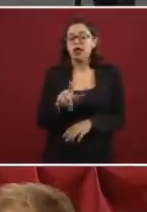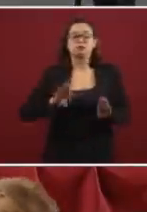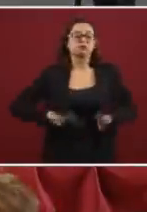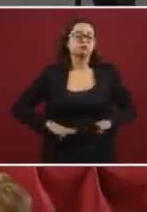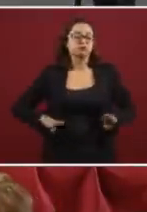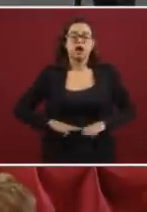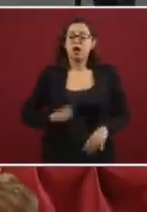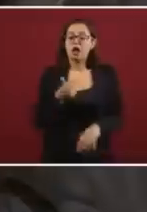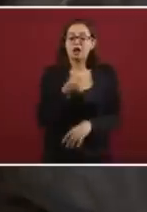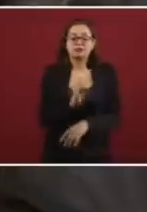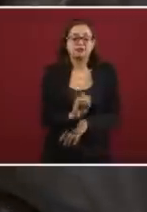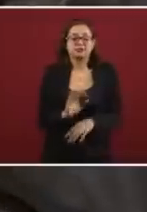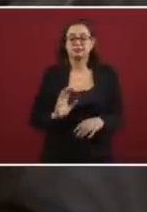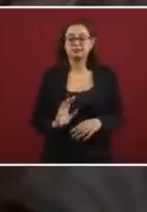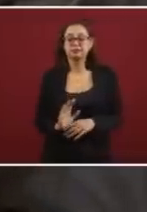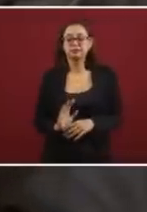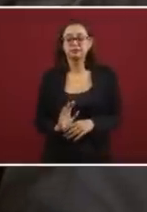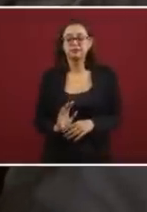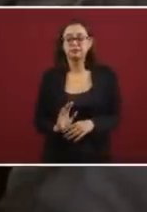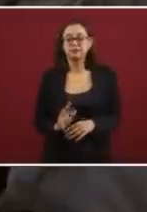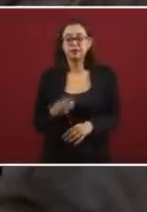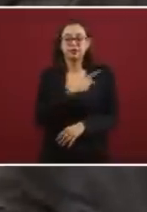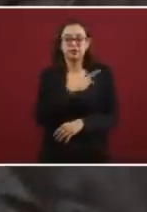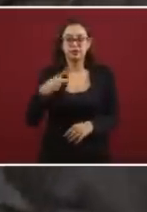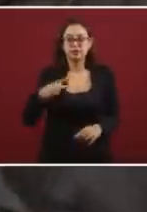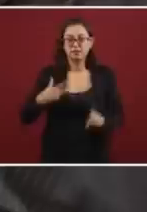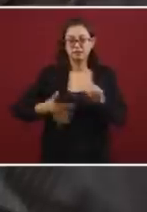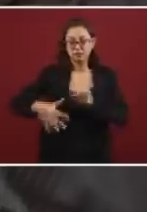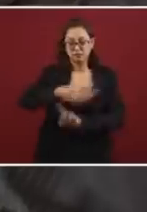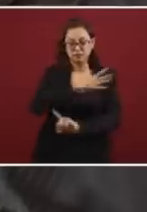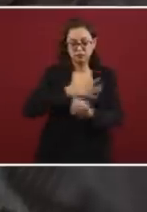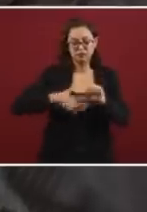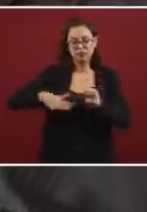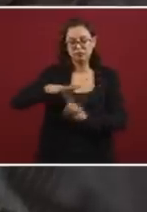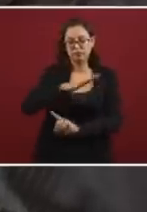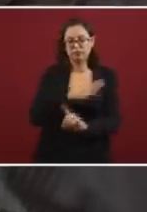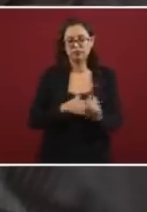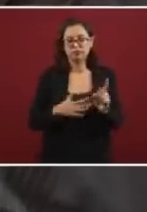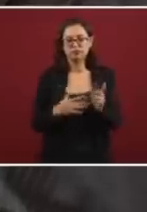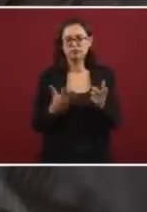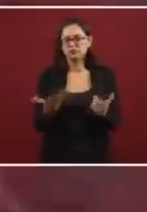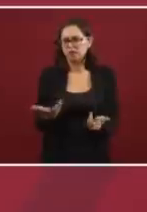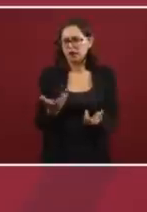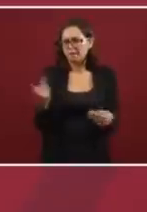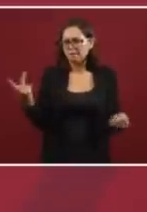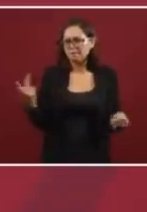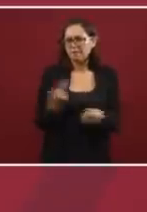porque debemos de contextualizar esto se produjo